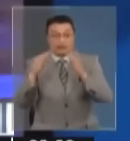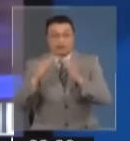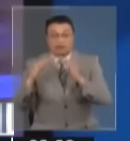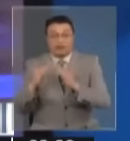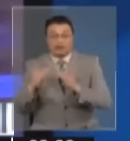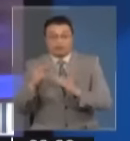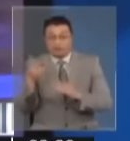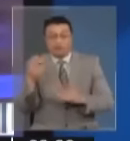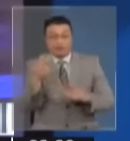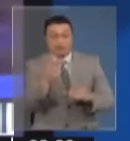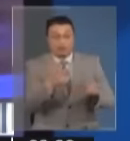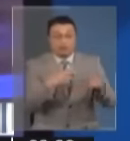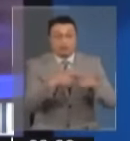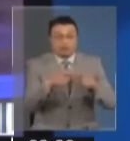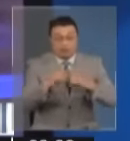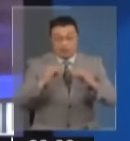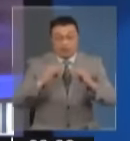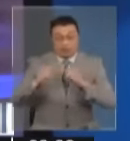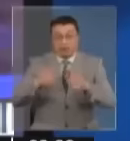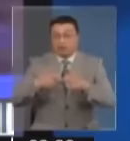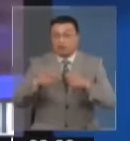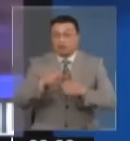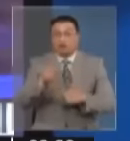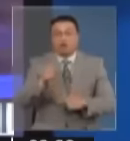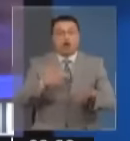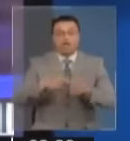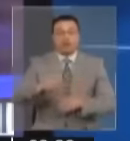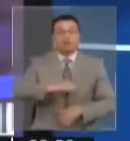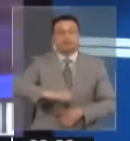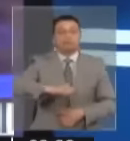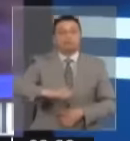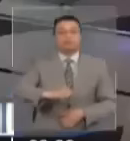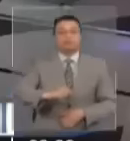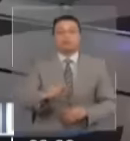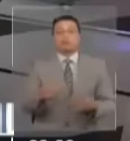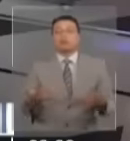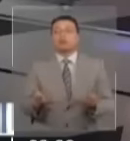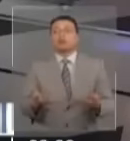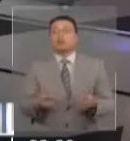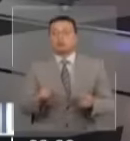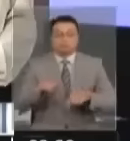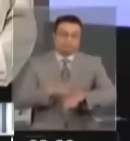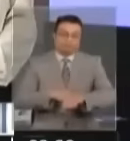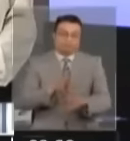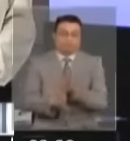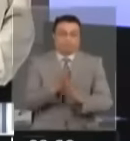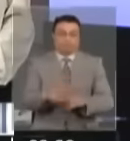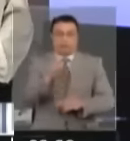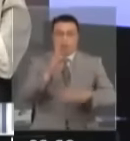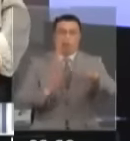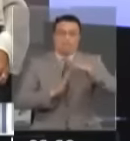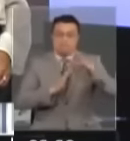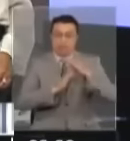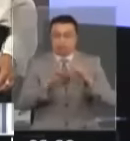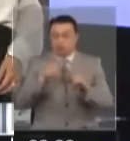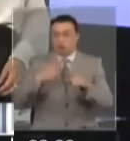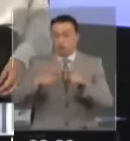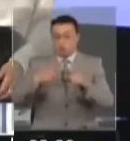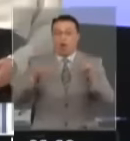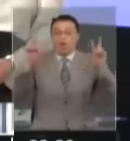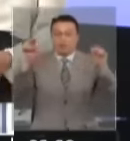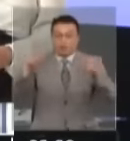andan ofreciendo por internet... Y la señora, nadie quiere vender, o sea, dice, ¿por qué? El tiempo vuela aquí en las municipales CNN. Nos vamos a la primera pausa. Hay muchos temas también